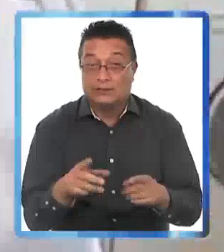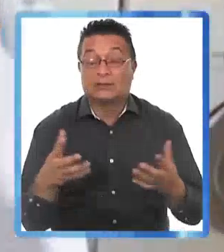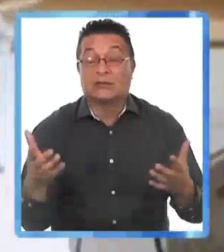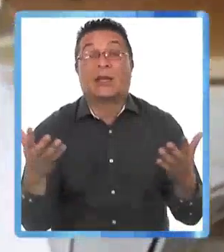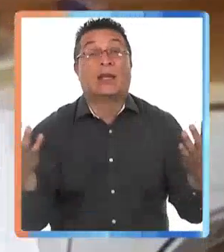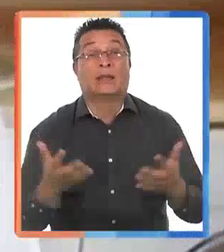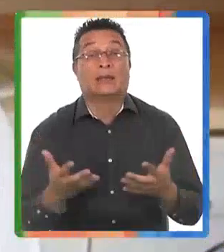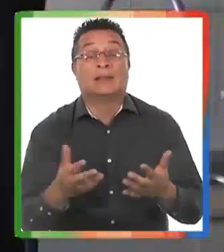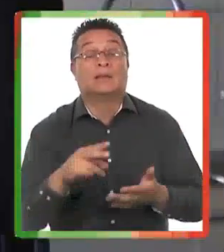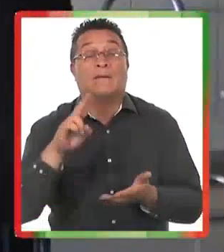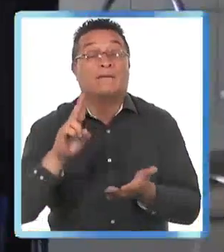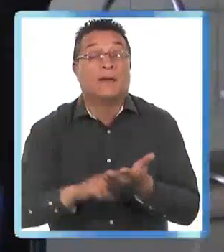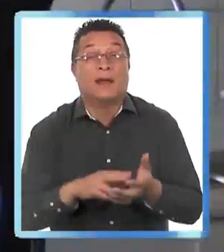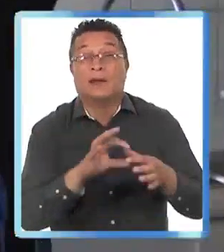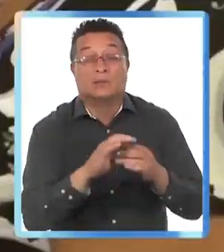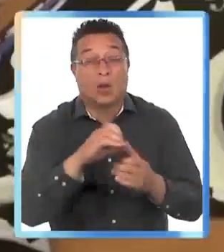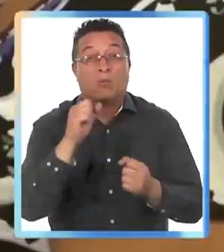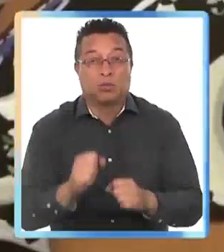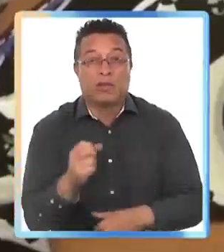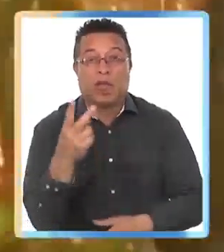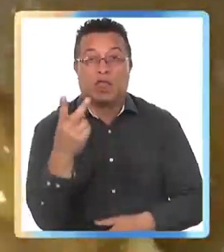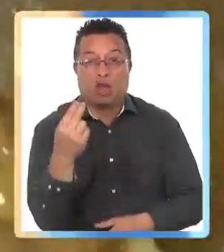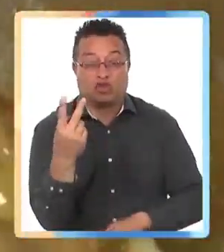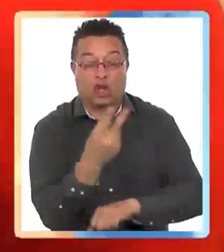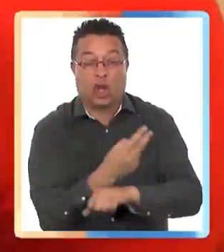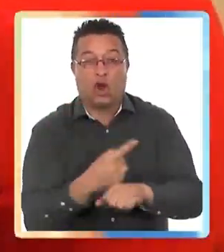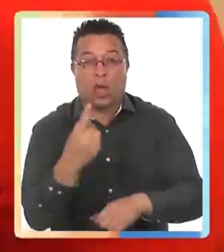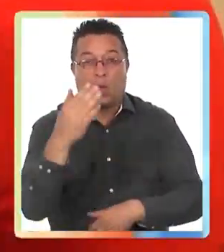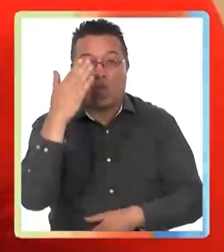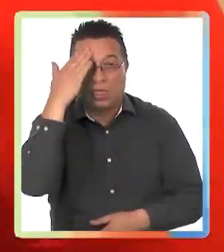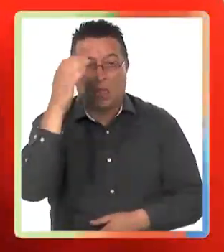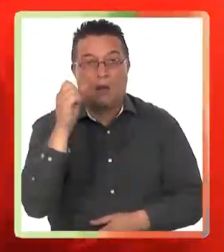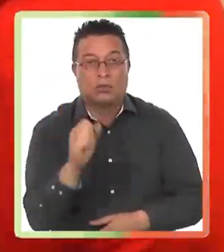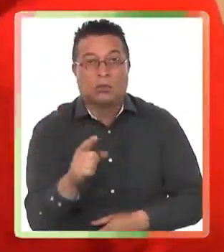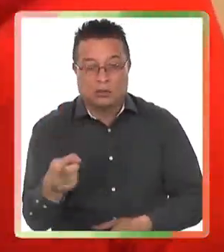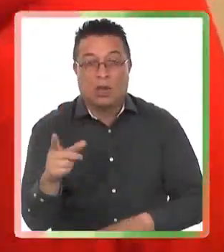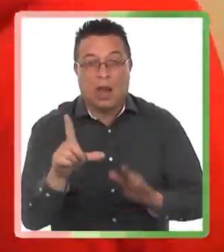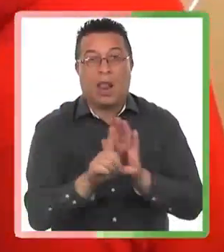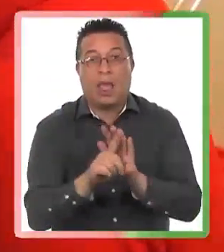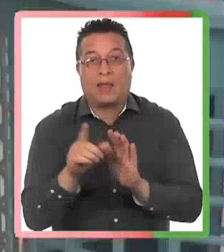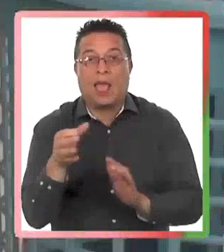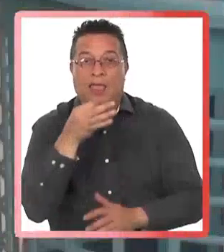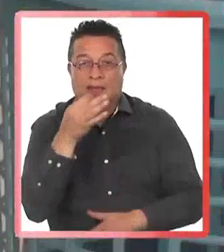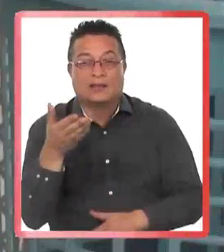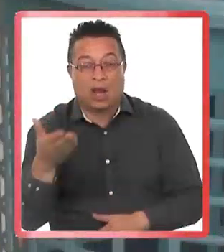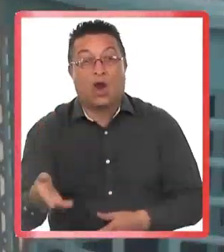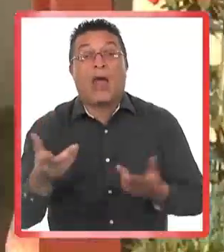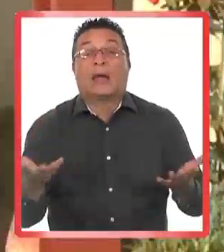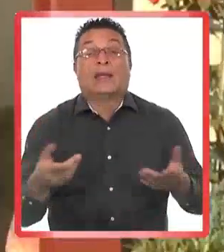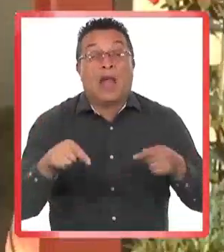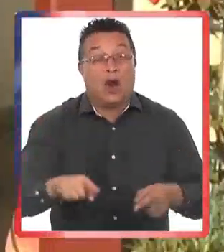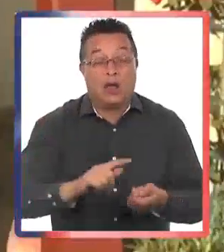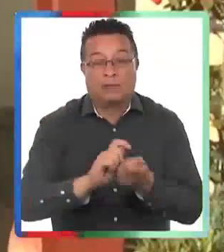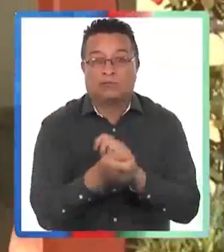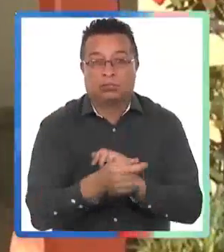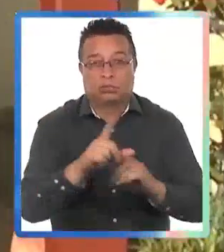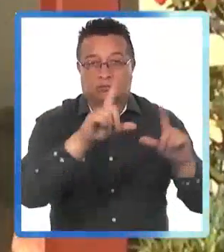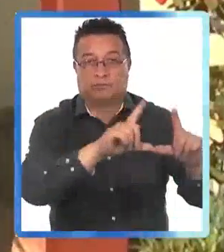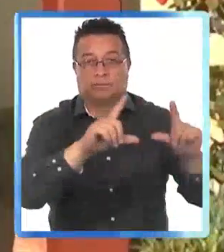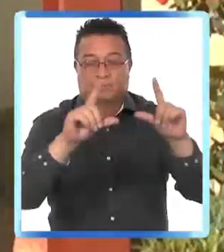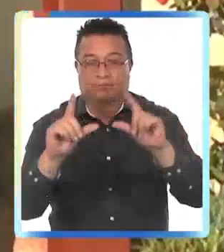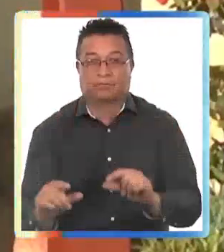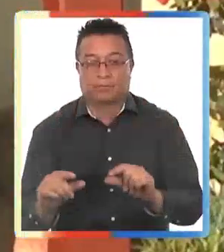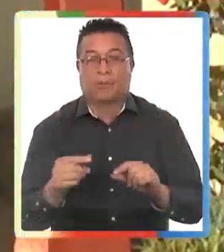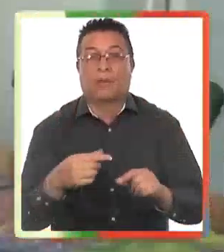teoría y en la práctica, en realidad, pueden trabajar hasta 12 horas diarias. Eso es lo que establece la ley hoy día. Que lo que vamos a hacer, se va a reducir su